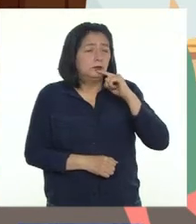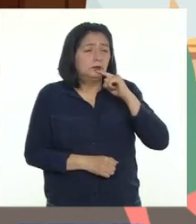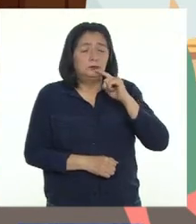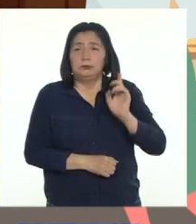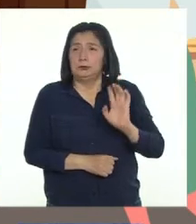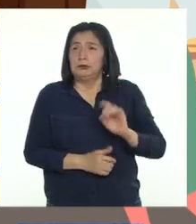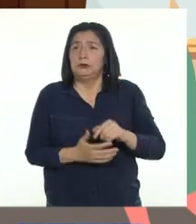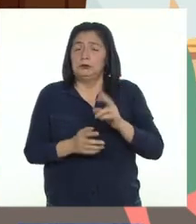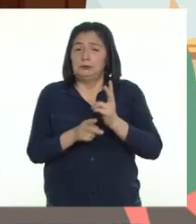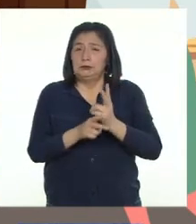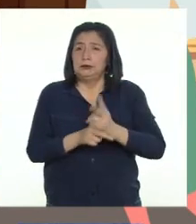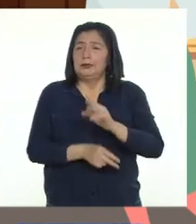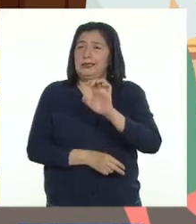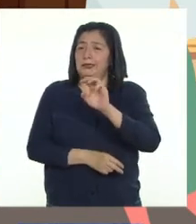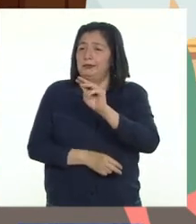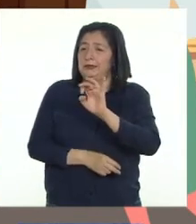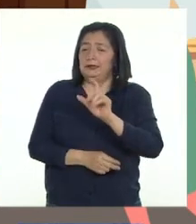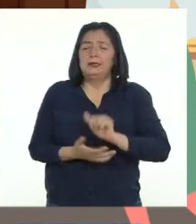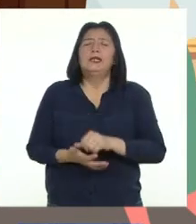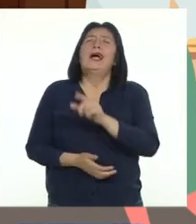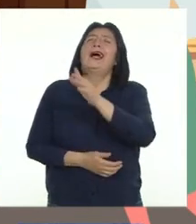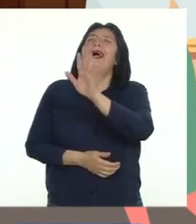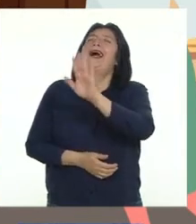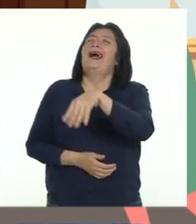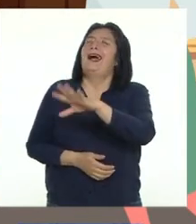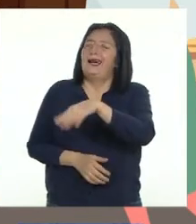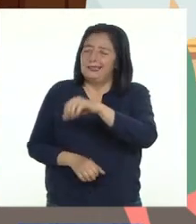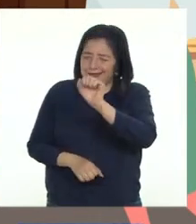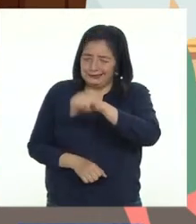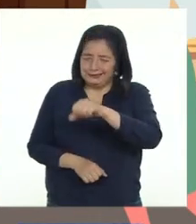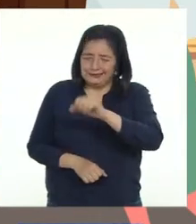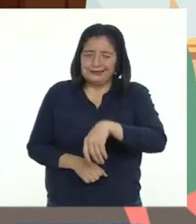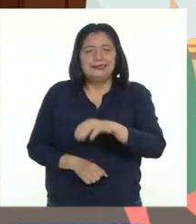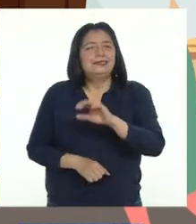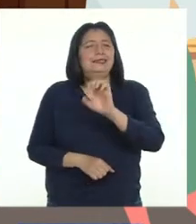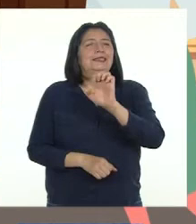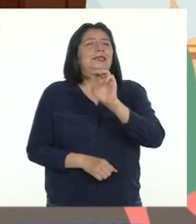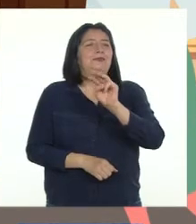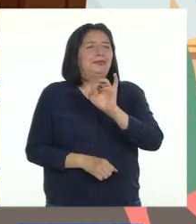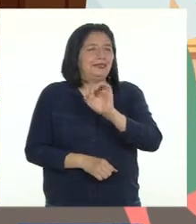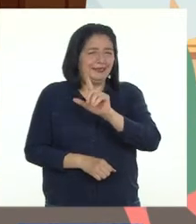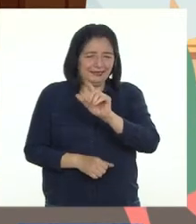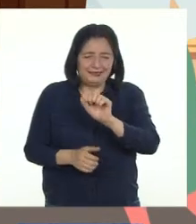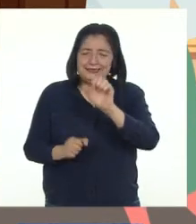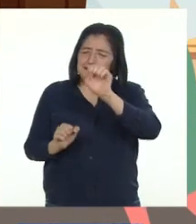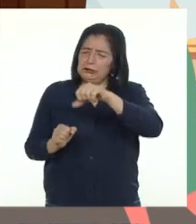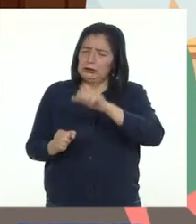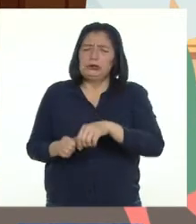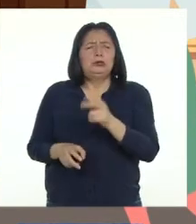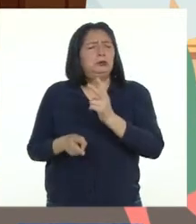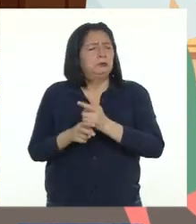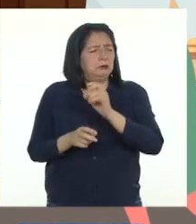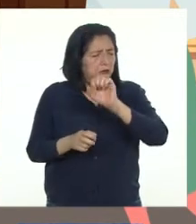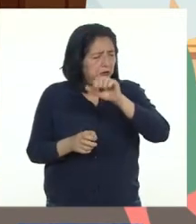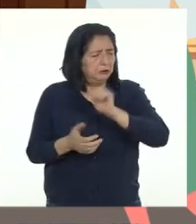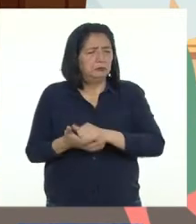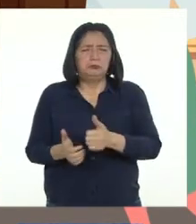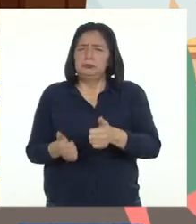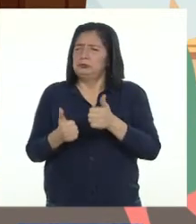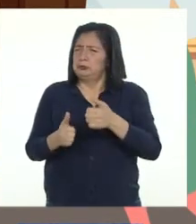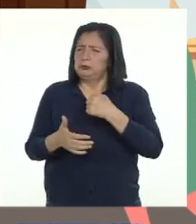especial, Emilia Vizcacha. ¡Emilia Vizcacha! ¡Claro! ¡Una Vizcacha